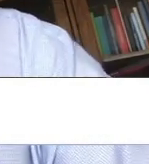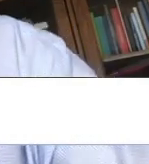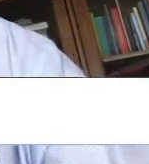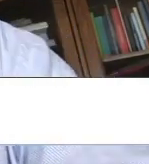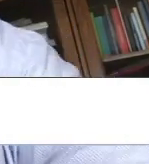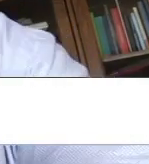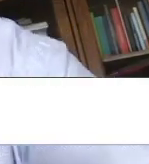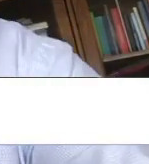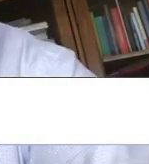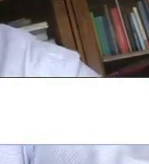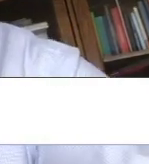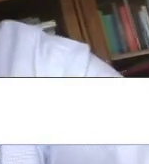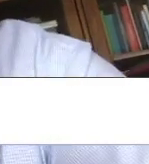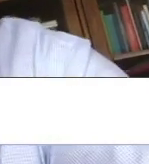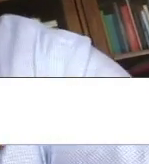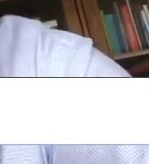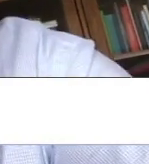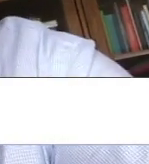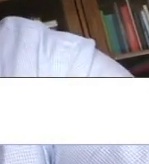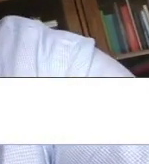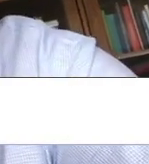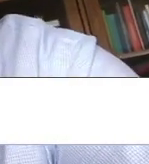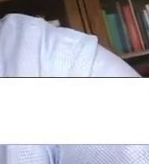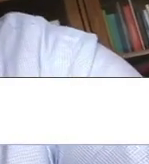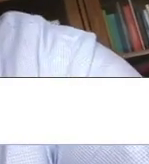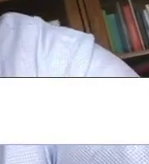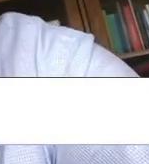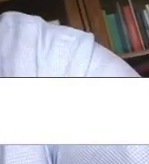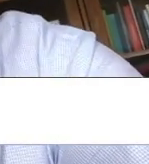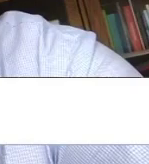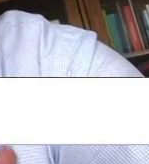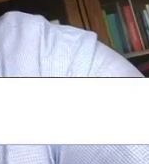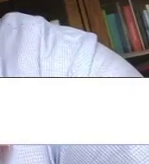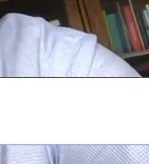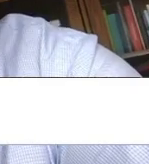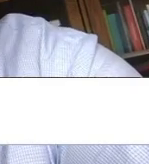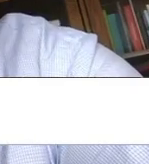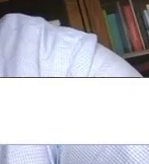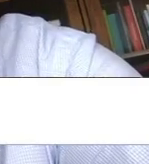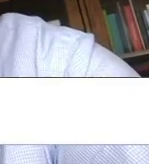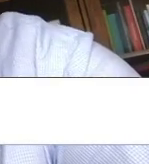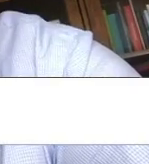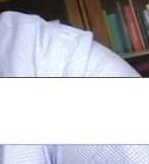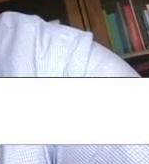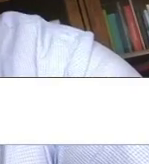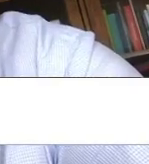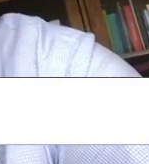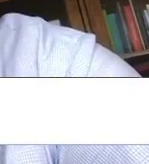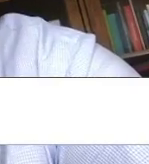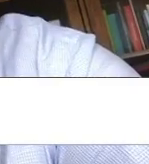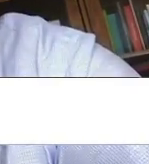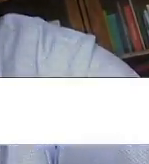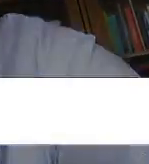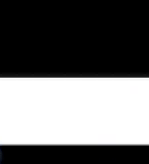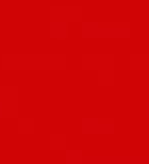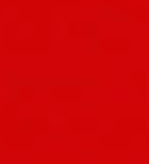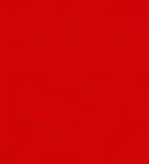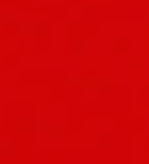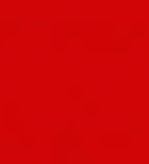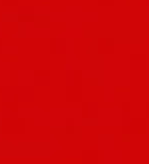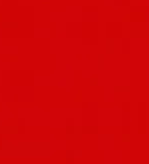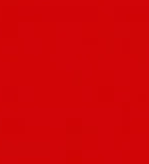también para minimizar los esfuerzos en materia de prevención y en materia de enfrentar cualquier duda y riesgo respecto de este